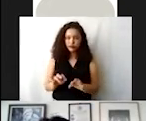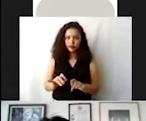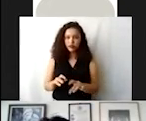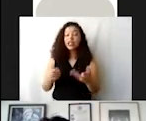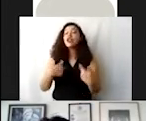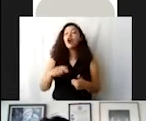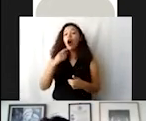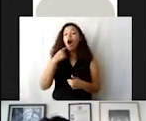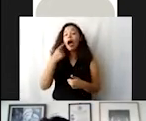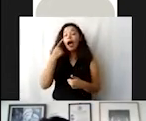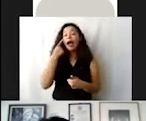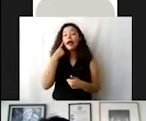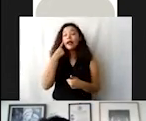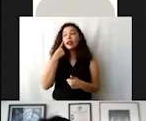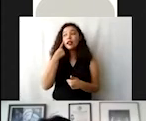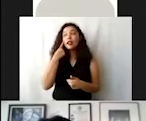describir